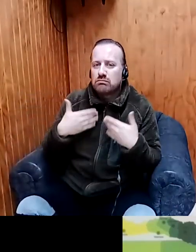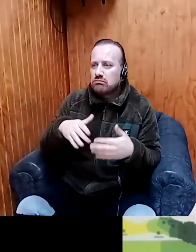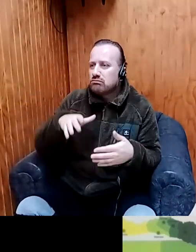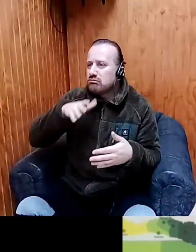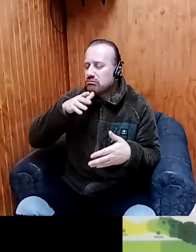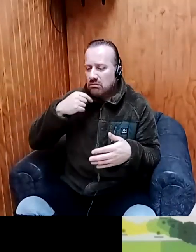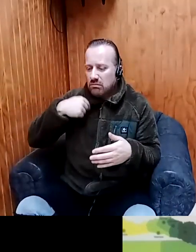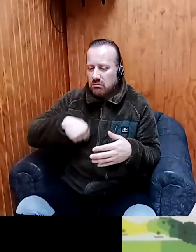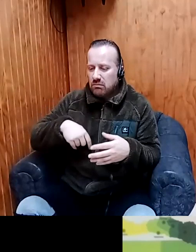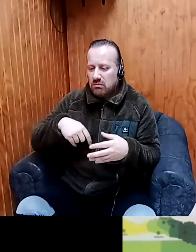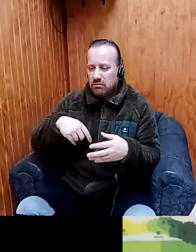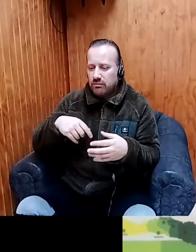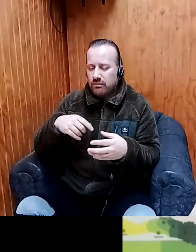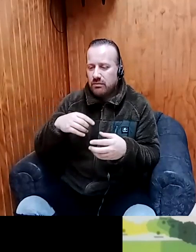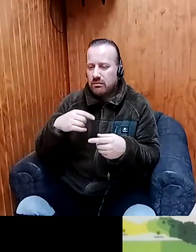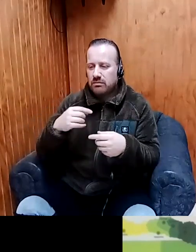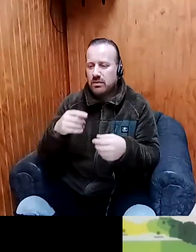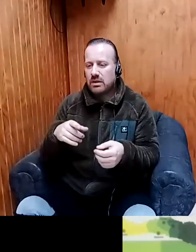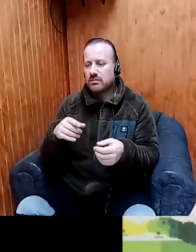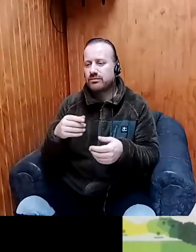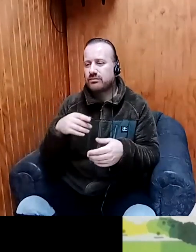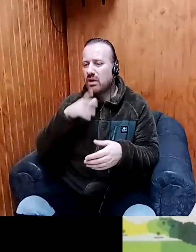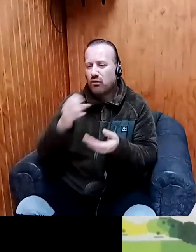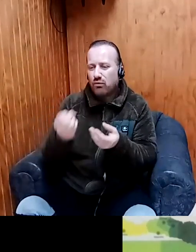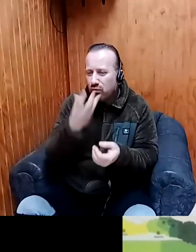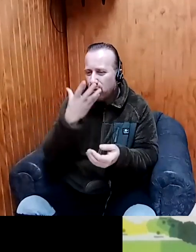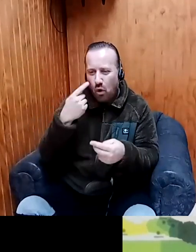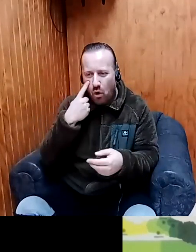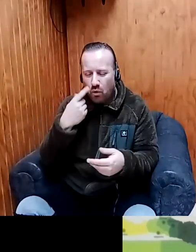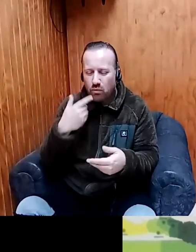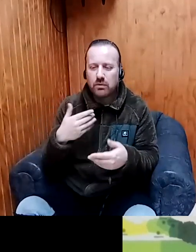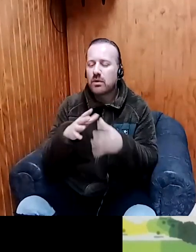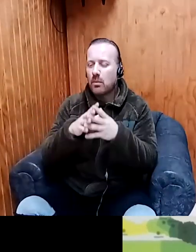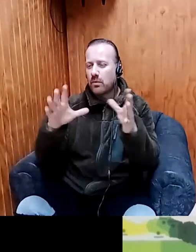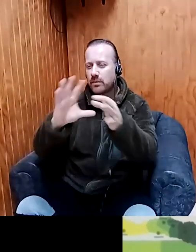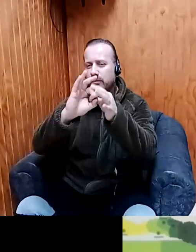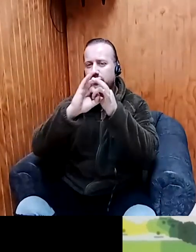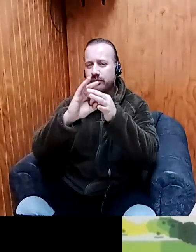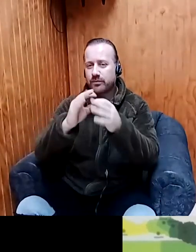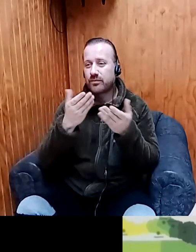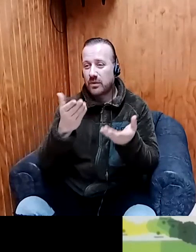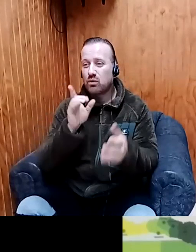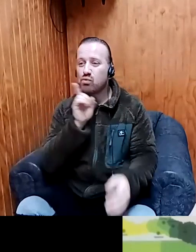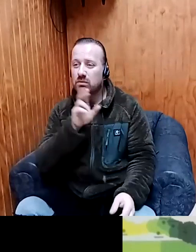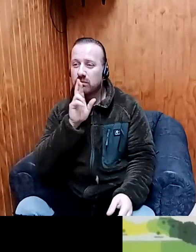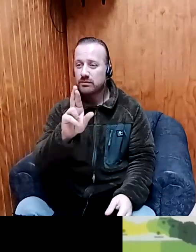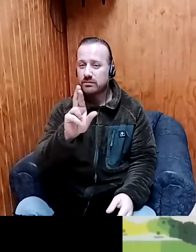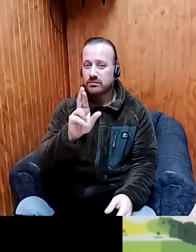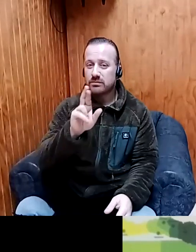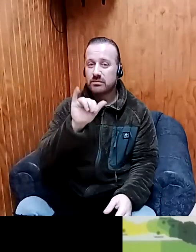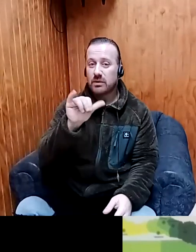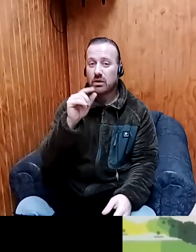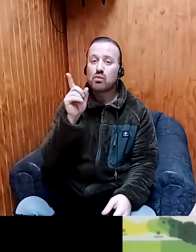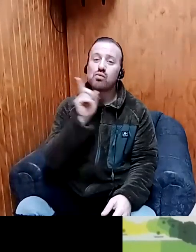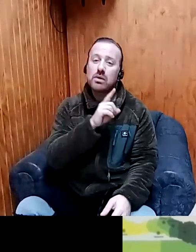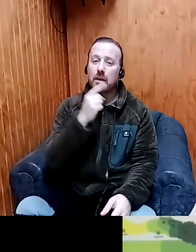vegetal, etcétera, etcétera. Muchas gracias, por esa última respuesta. Y una pregunta final